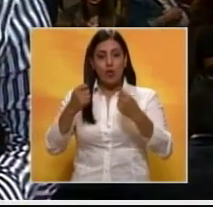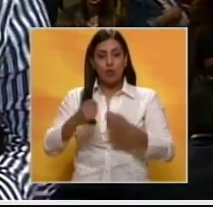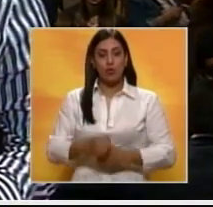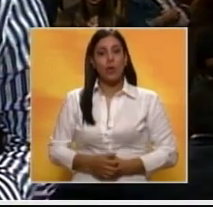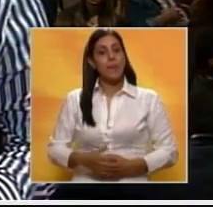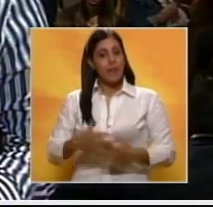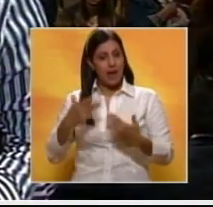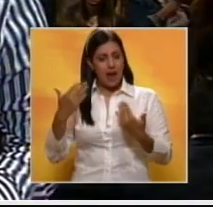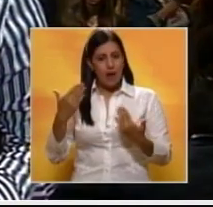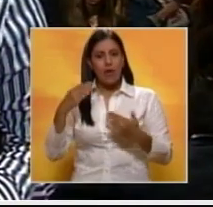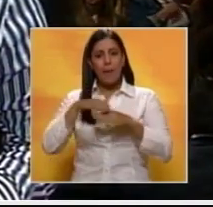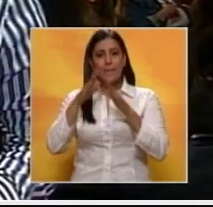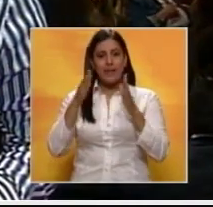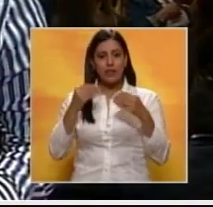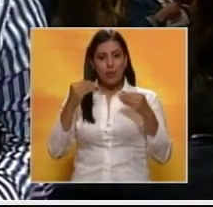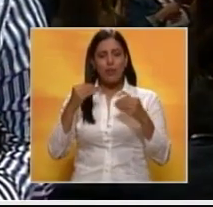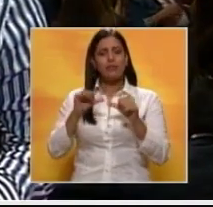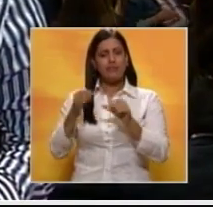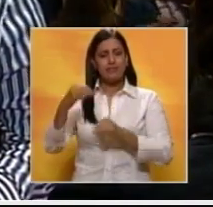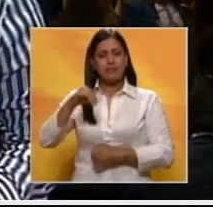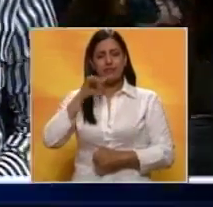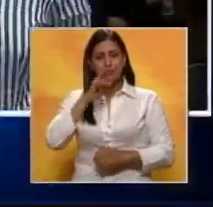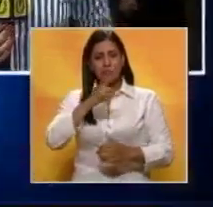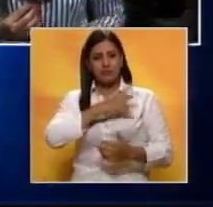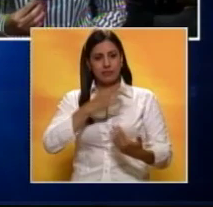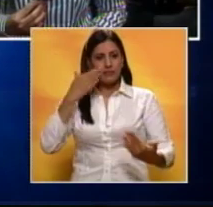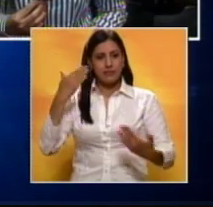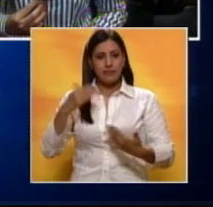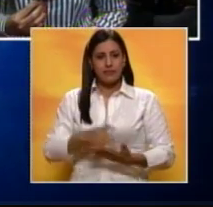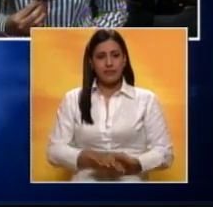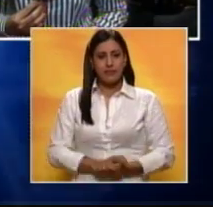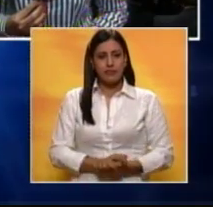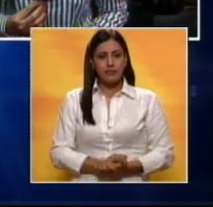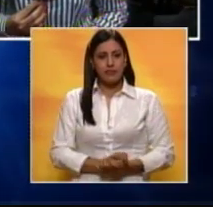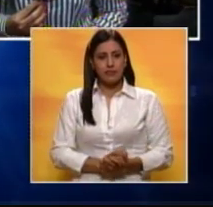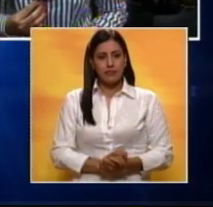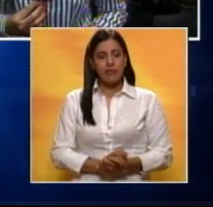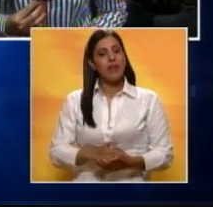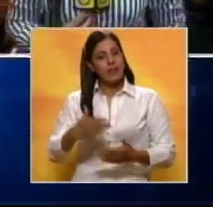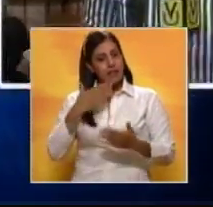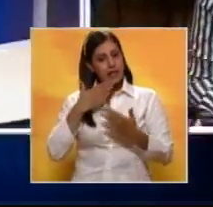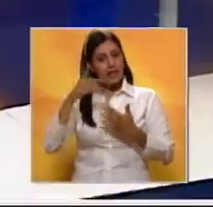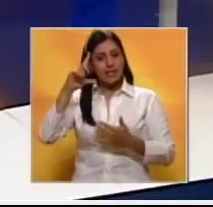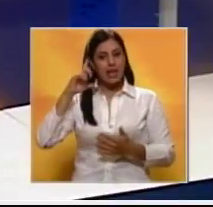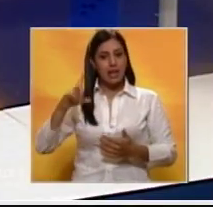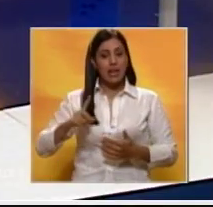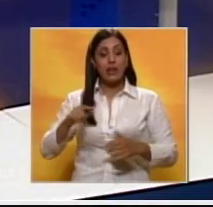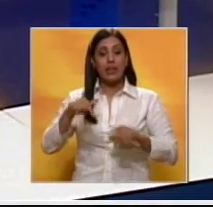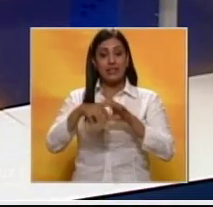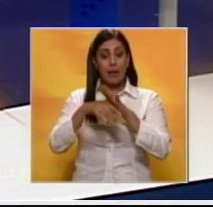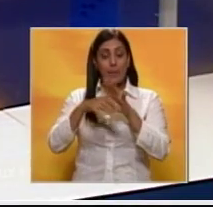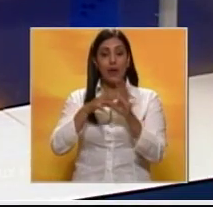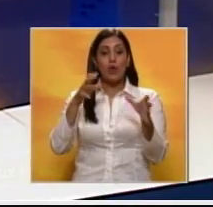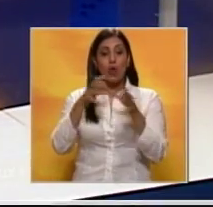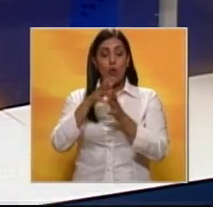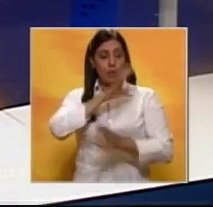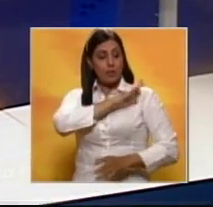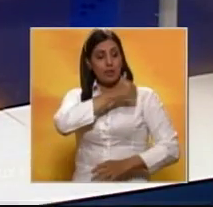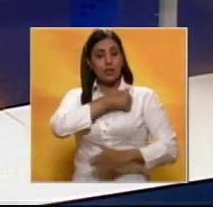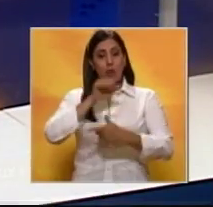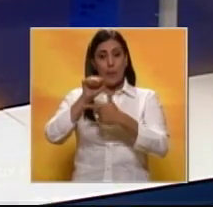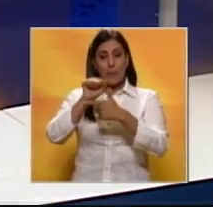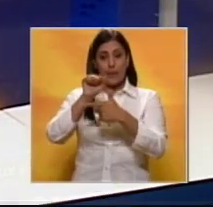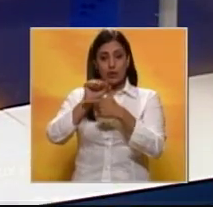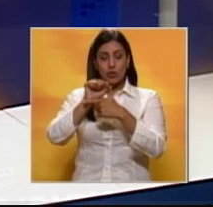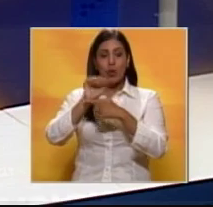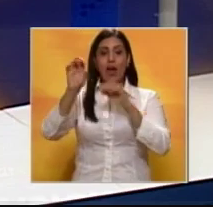roto. Es lo que tenemos desde el Ministerio Público. Sigan con más de la emisión meridiana de Noticiero Venevisión. Gracias, Lirio. Este martes, dirigentes del Partido Socialista Unido